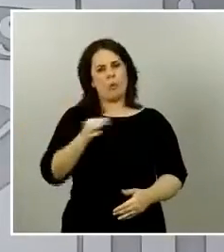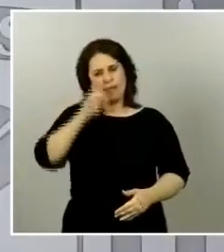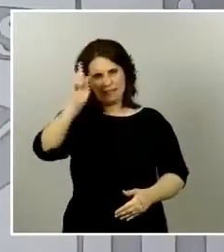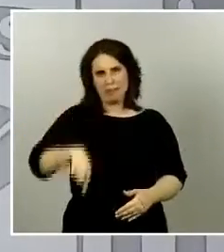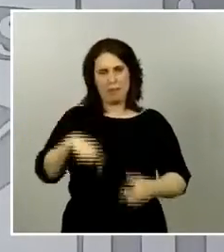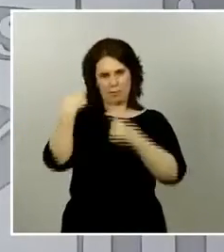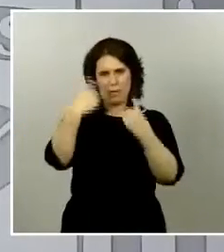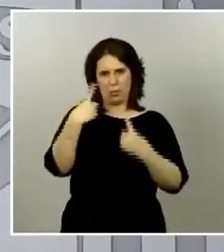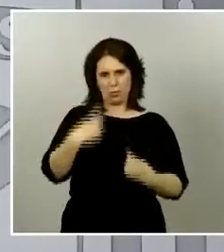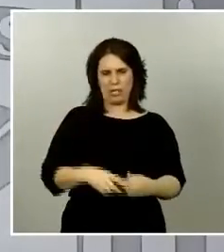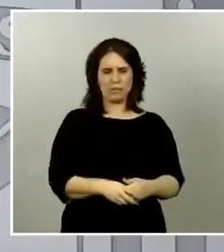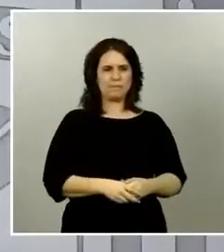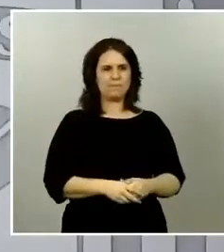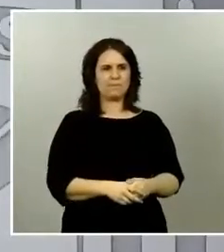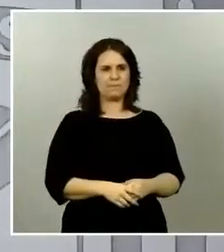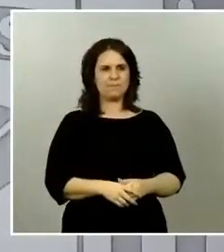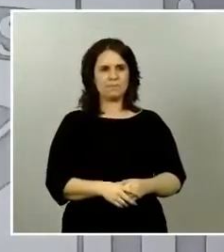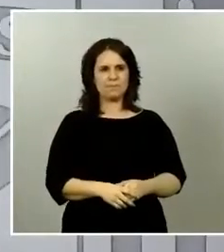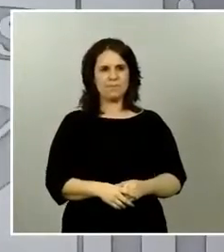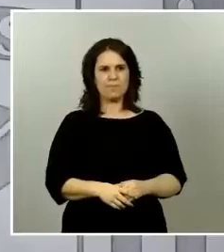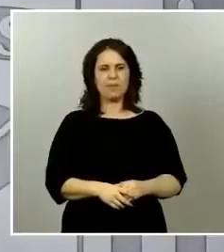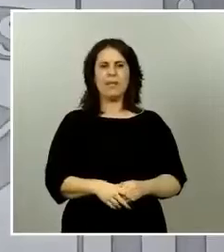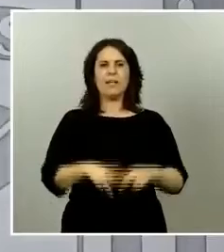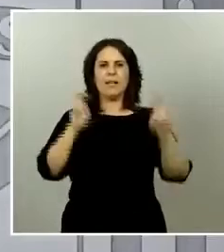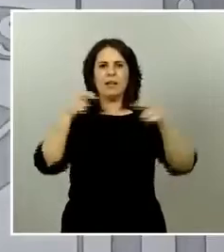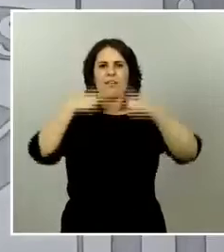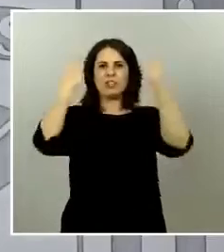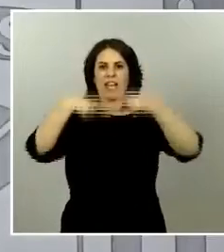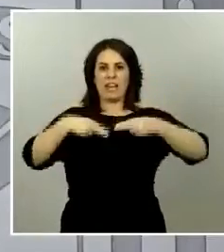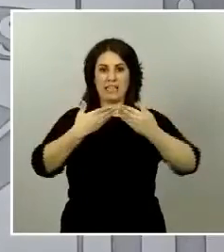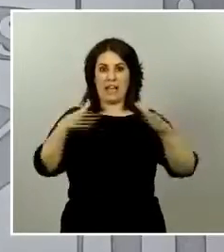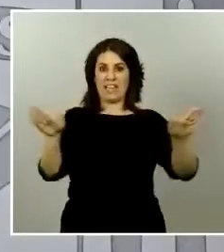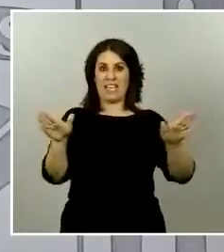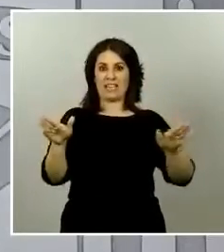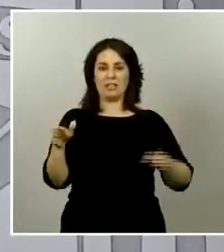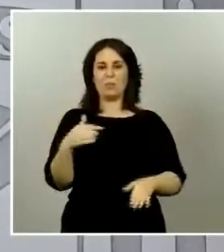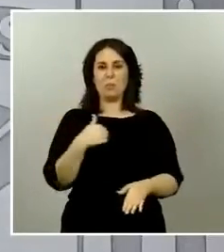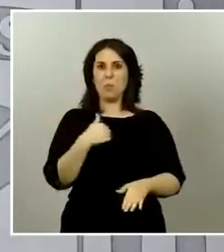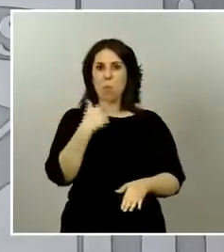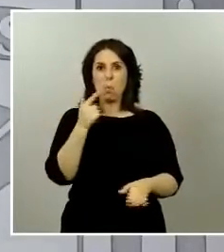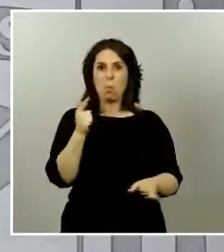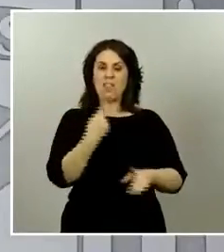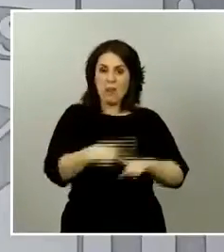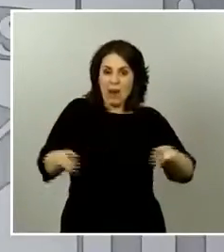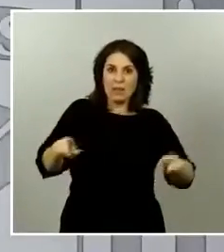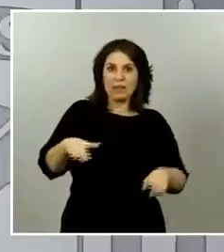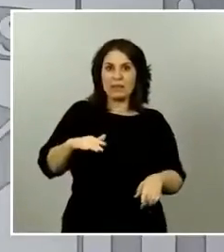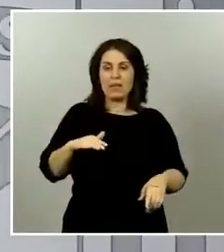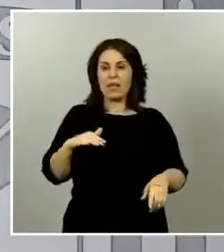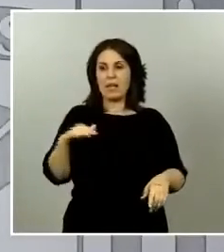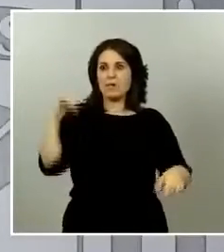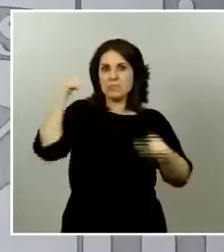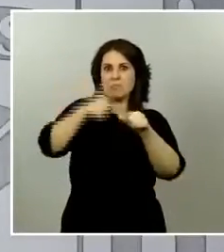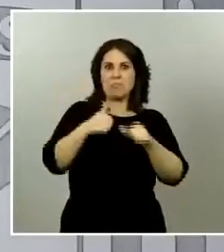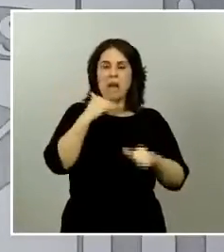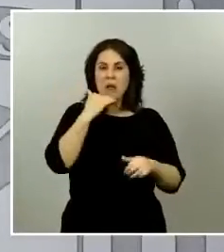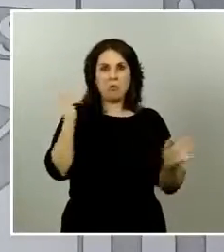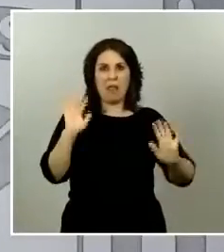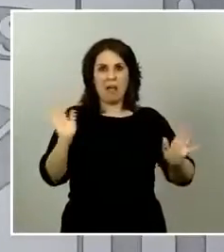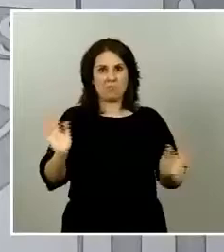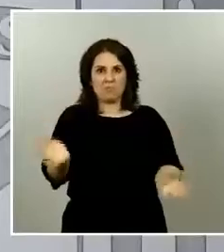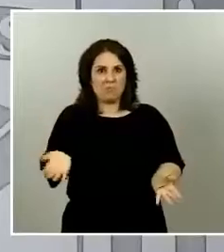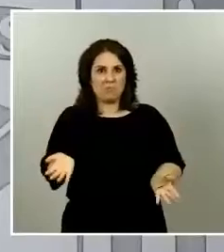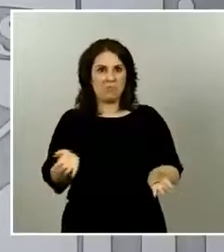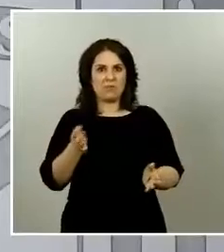breves para que el resto de los compañeros puedan también hacer la suya. Decirle que en relación con la apertura de fronteras no he trasladado